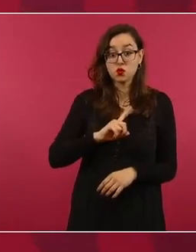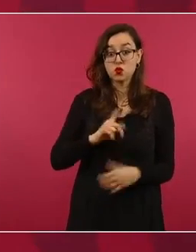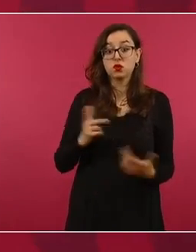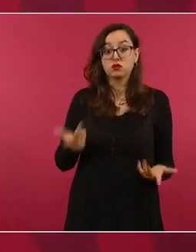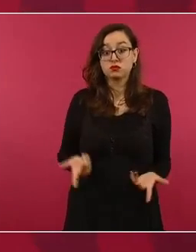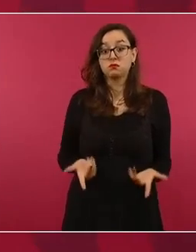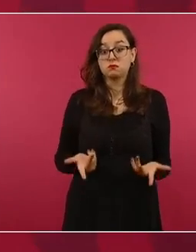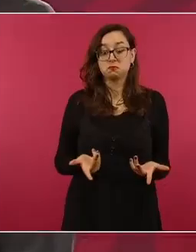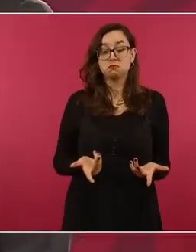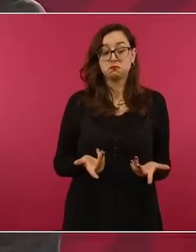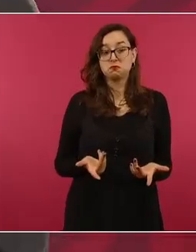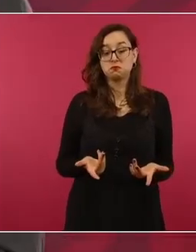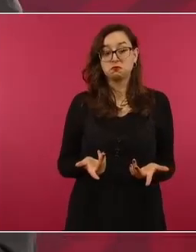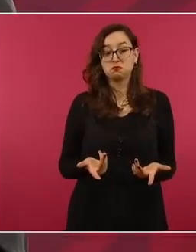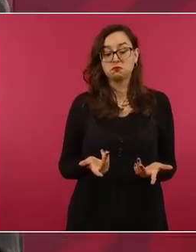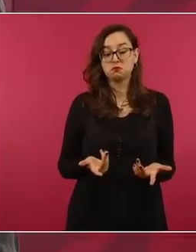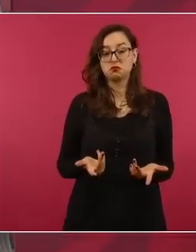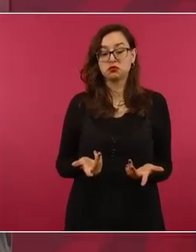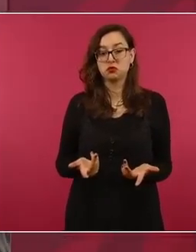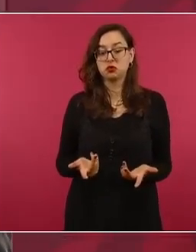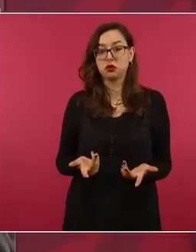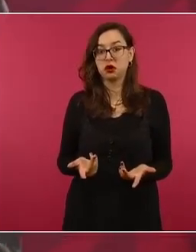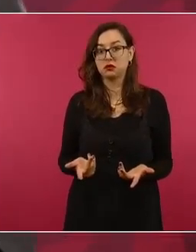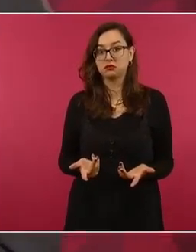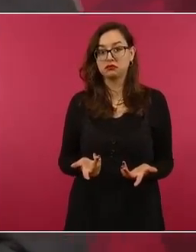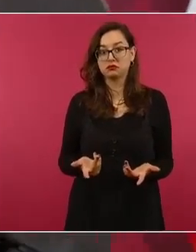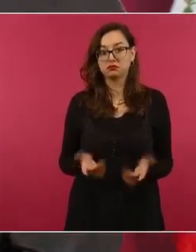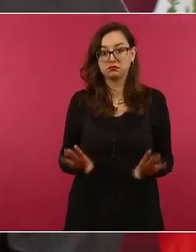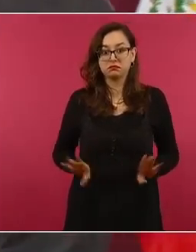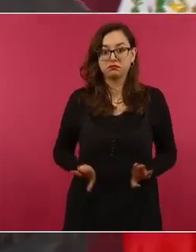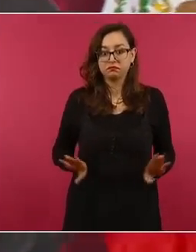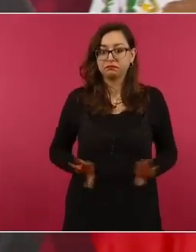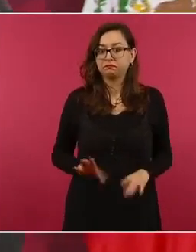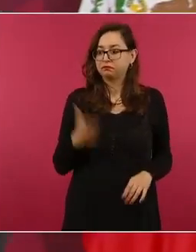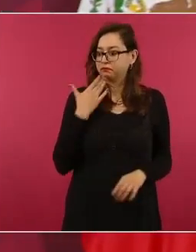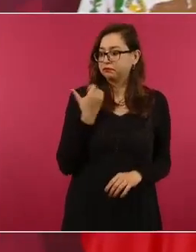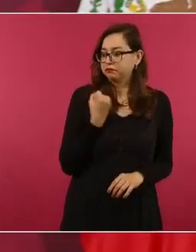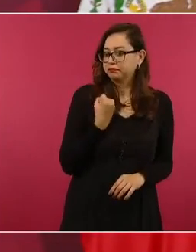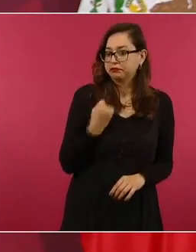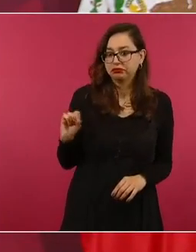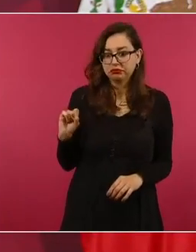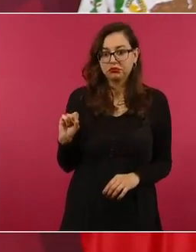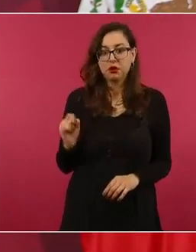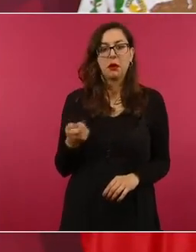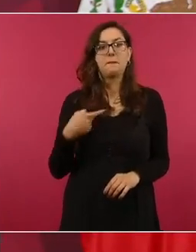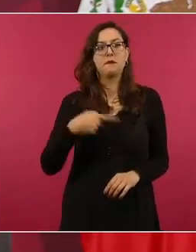cualquier persona pues, tiene